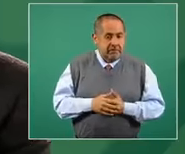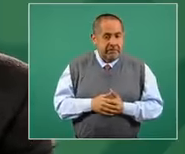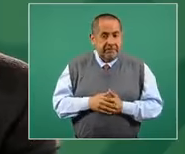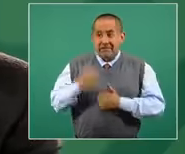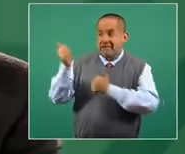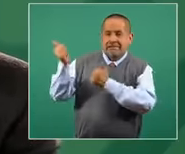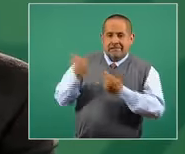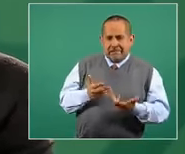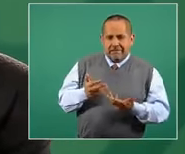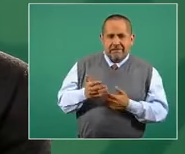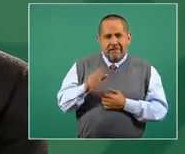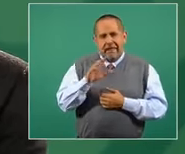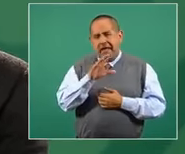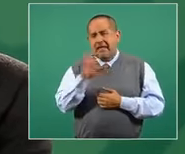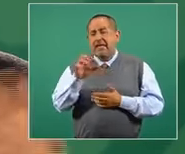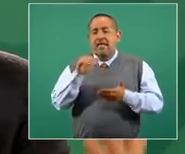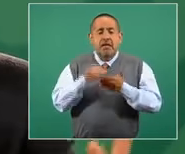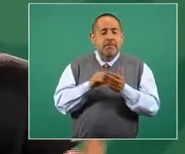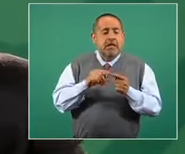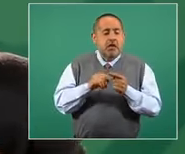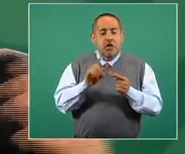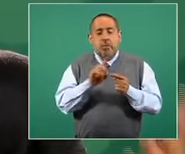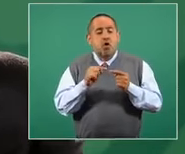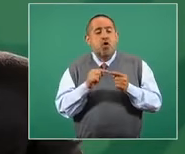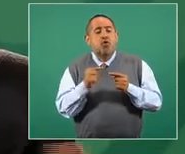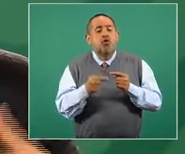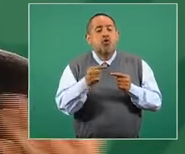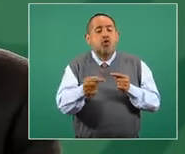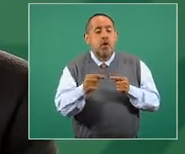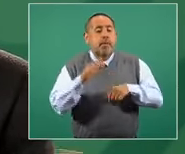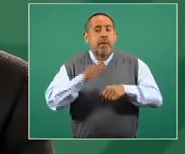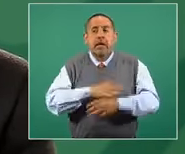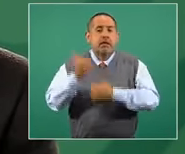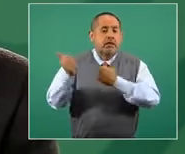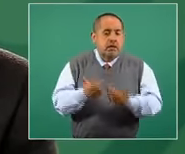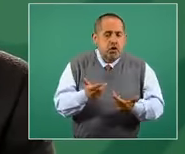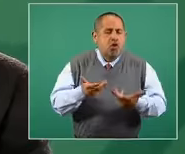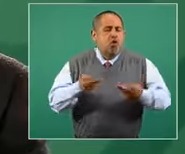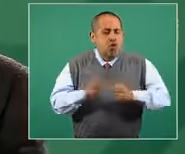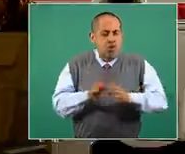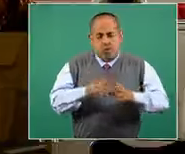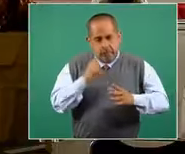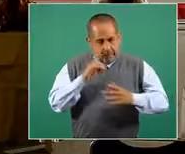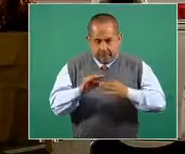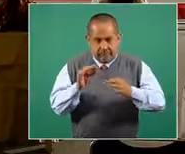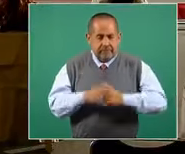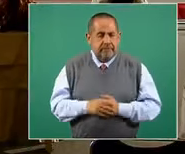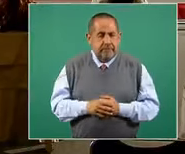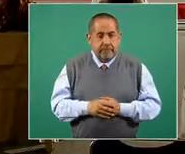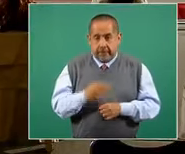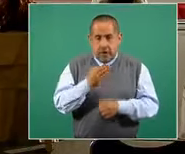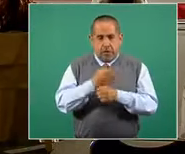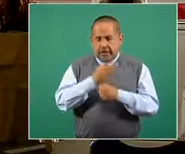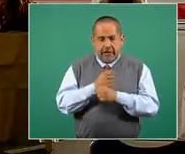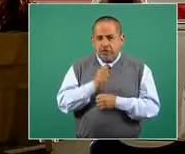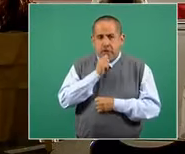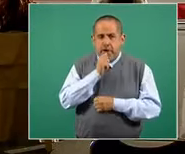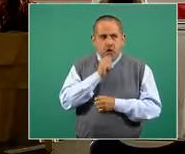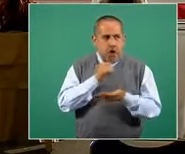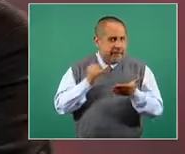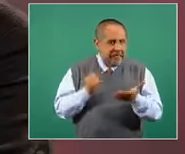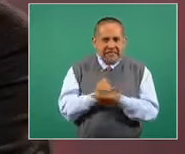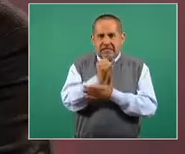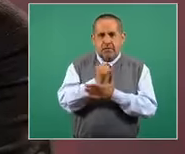llegaran 500,000 el domingo y en pocos días después el resto, ¿cómo podríamos aprovecharlas? Y hasta el momento no hay una decisión